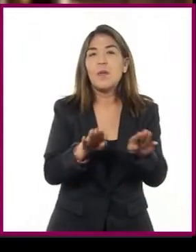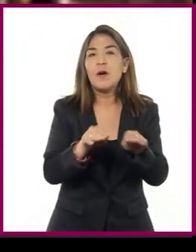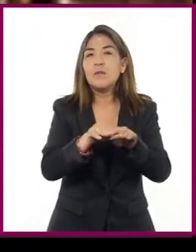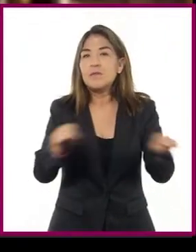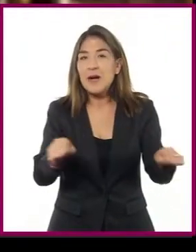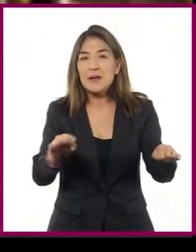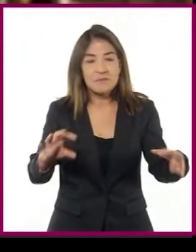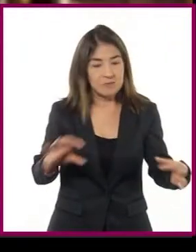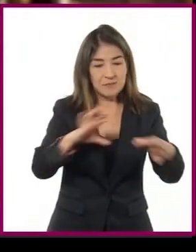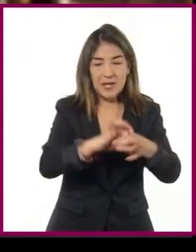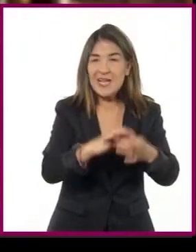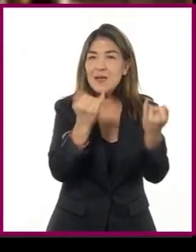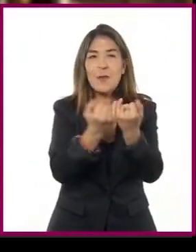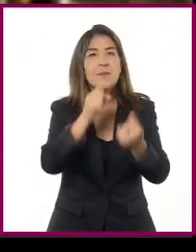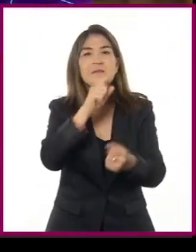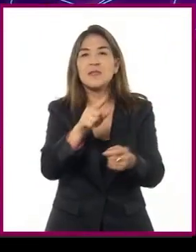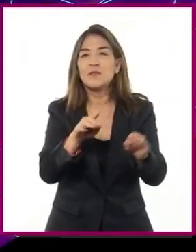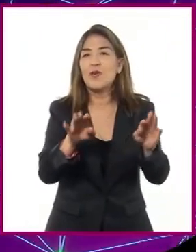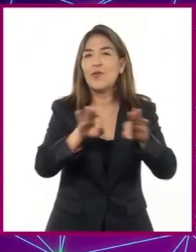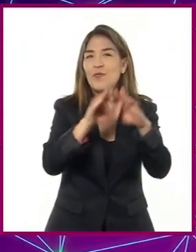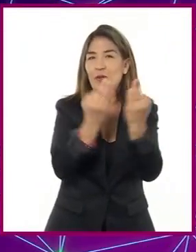son iguales entre sí.